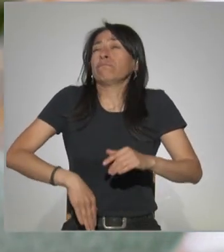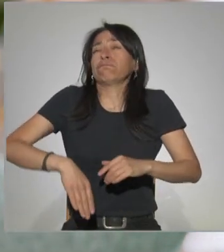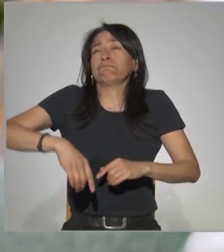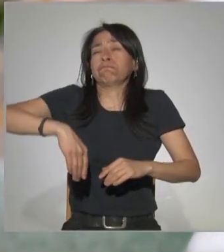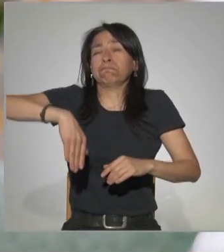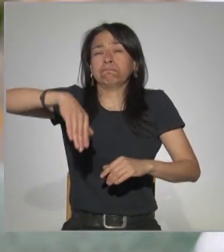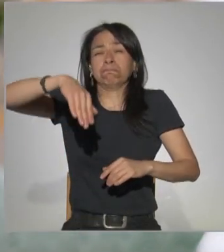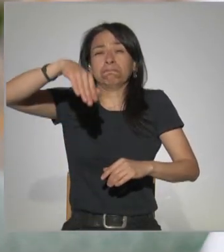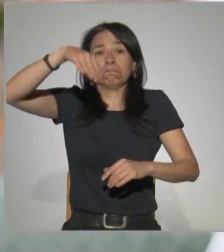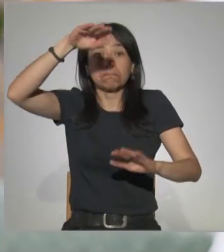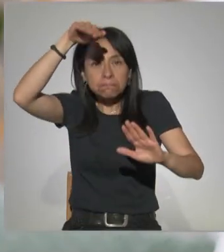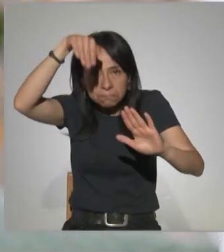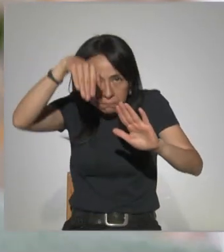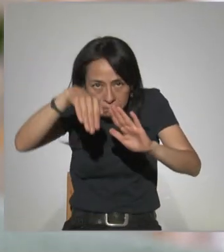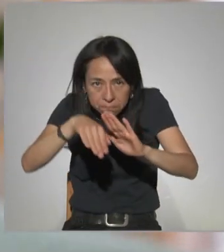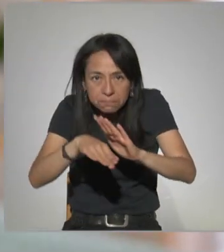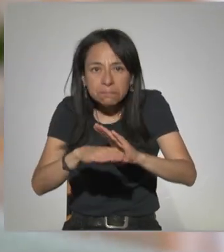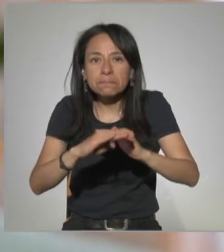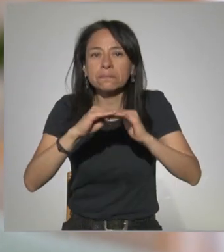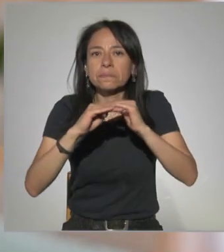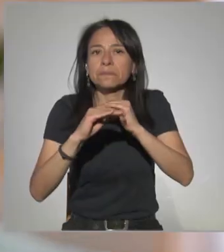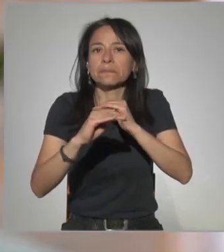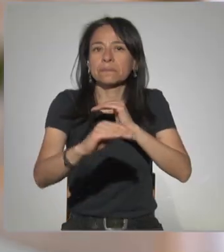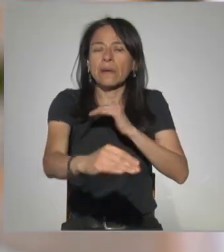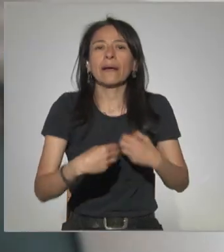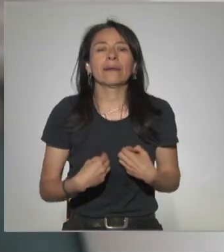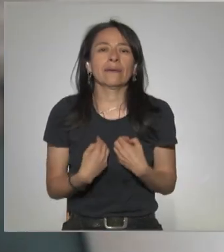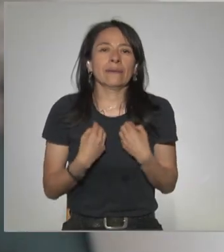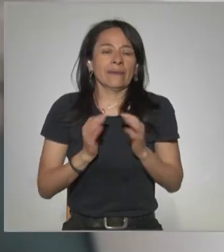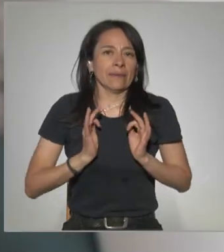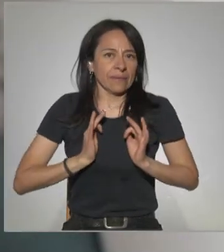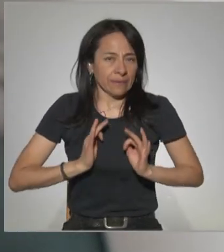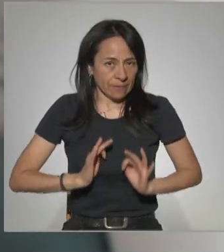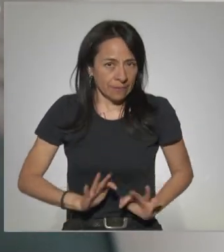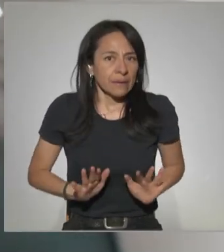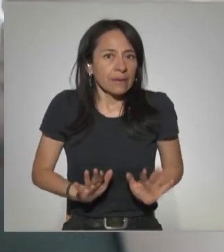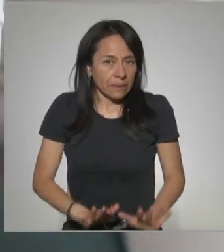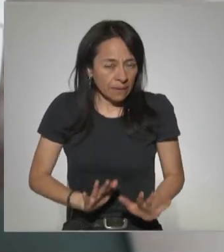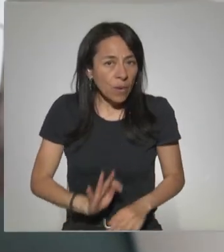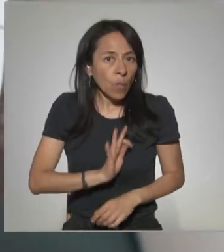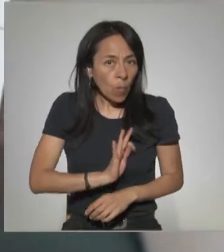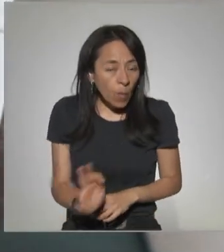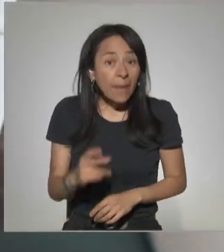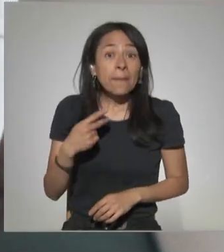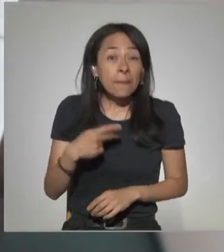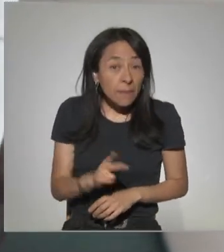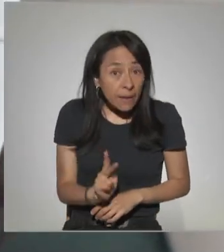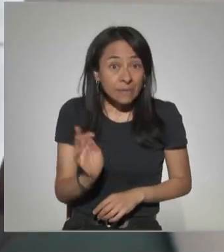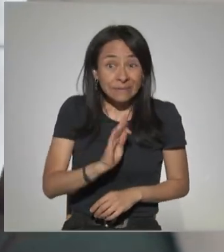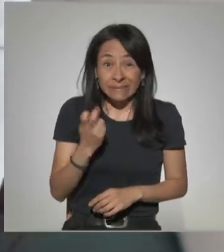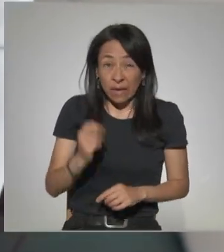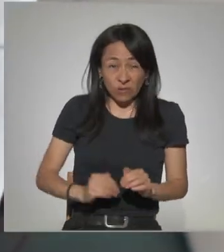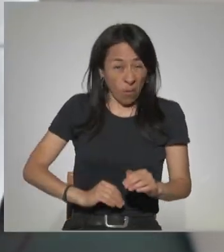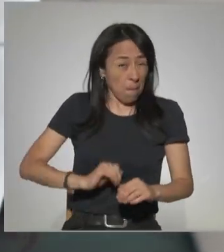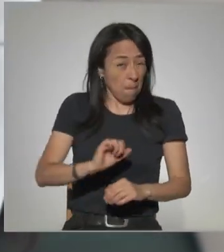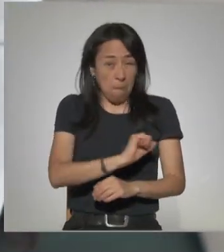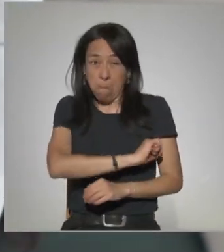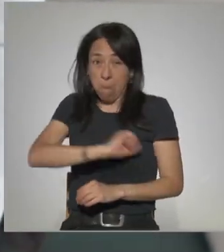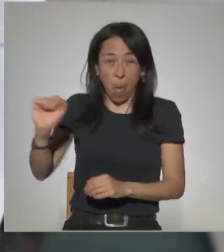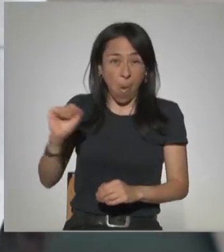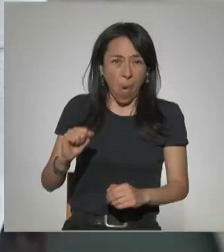nos estresamos y demás y estamos viviendo tranquilamente, pero si se mantiene mucho tiempo, pues llegan